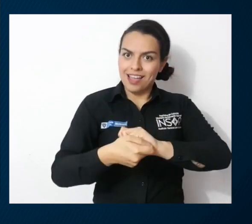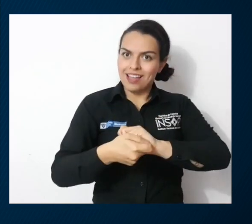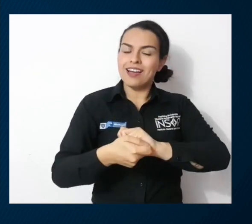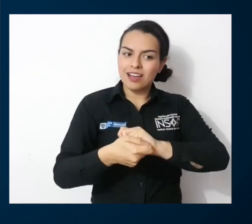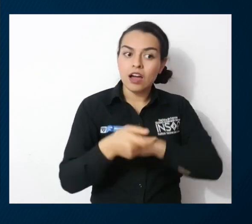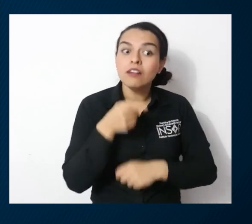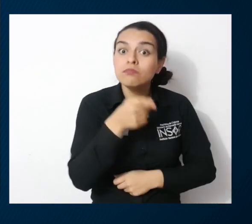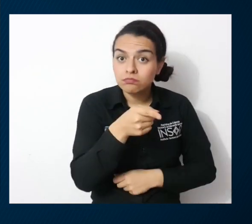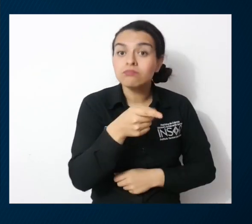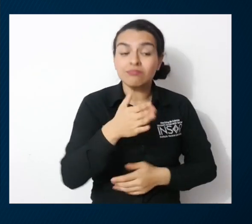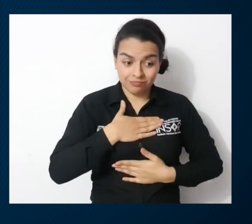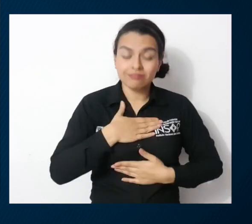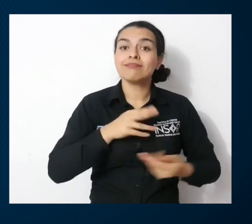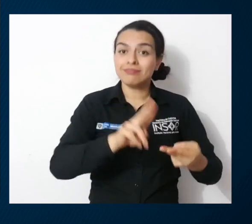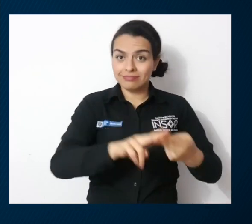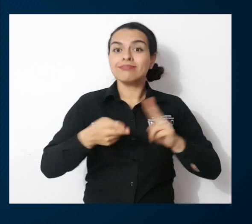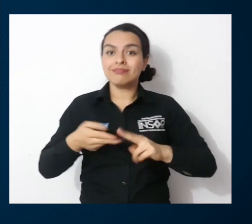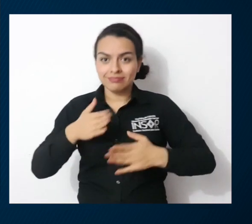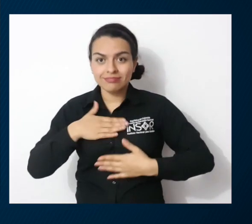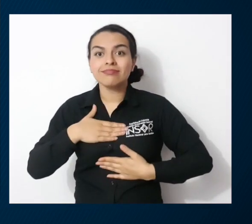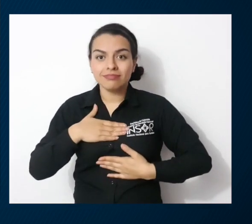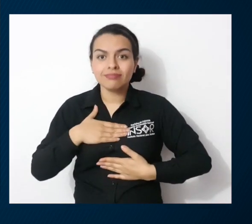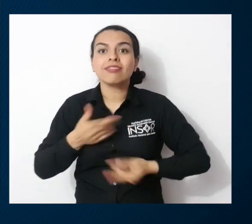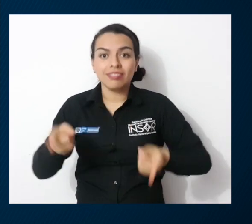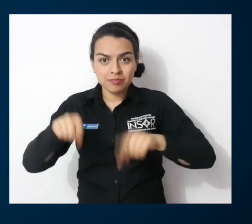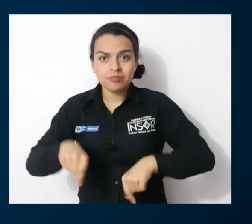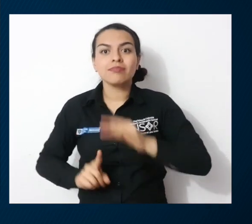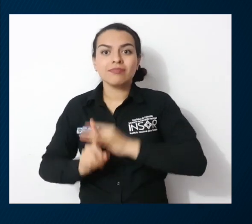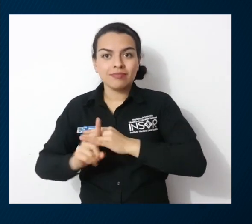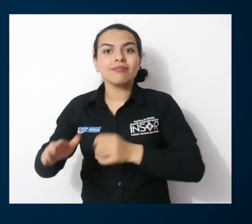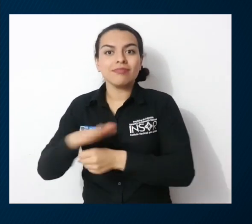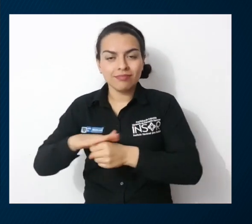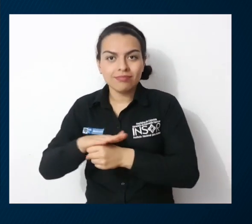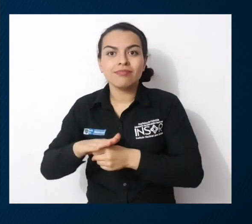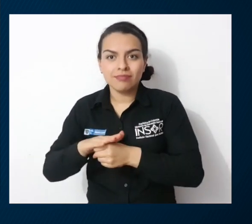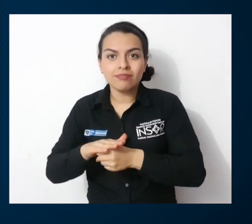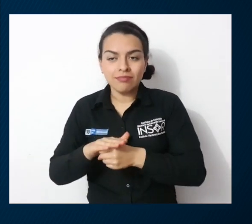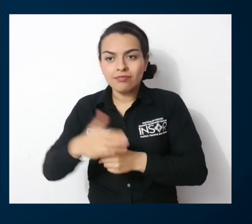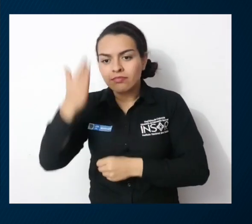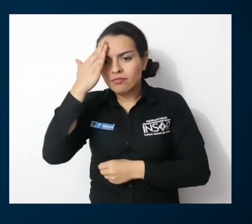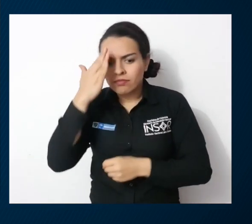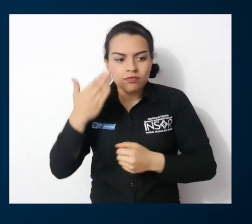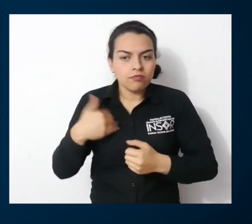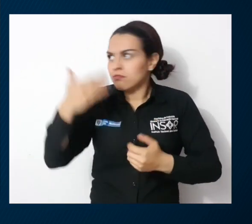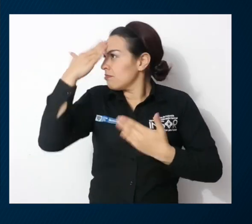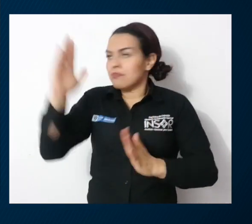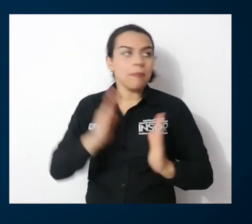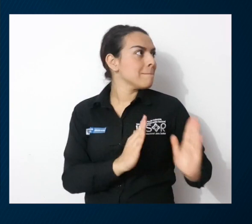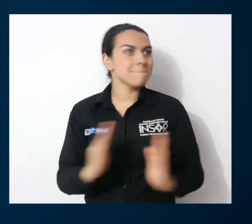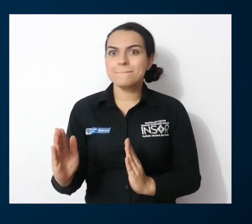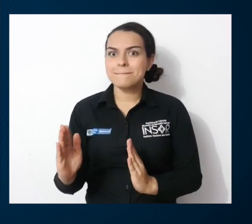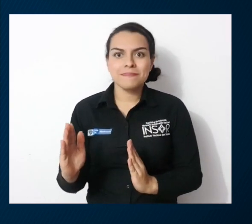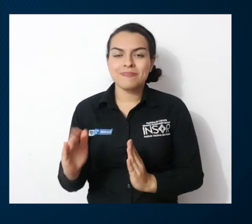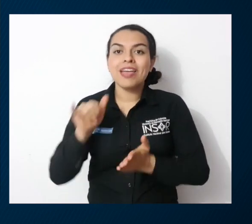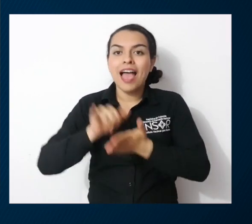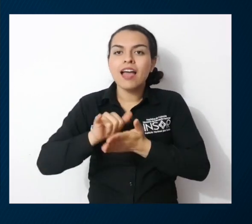Es decir, yo tuve que vivir esta situación en donde me vi abocado a esto, probablemente sin mucha o con ninguna